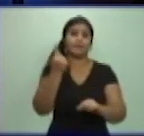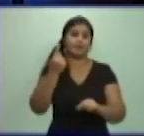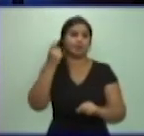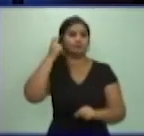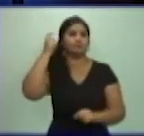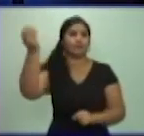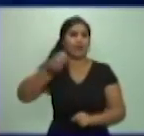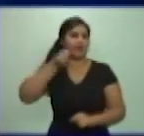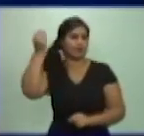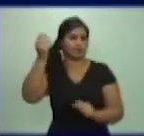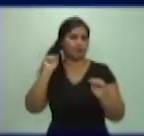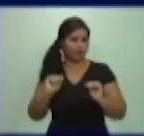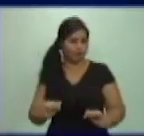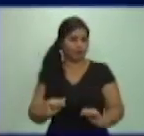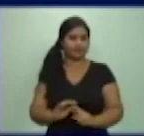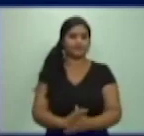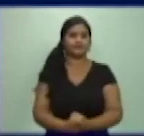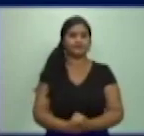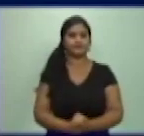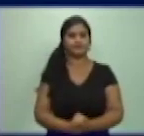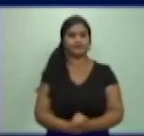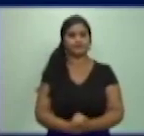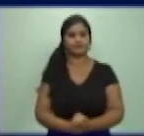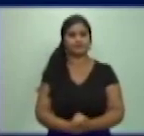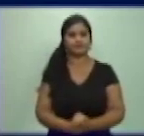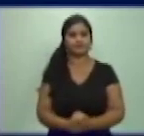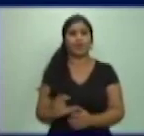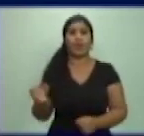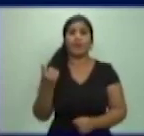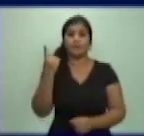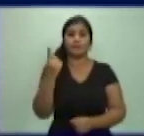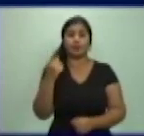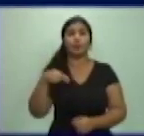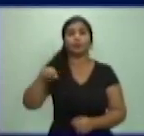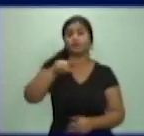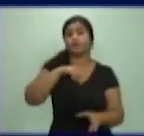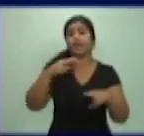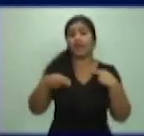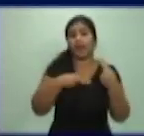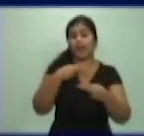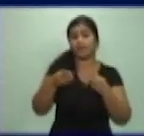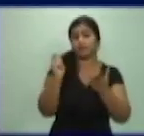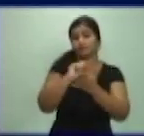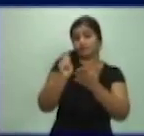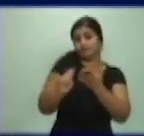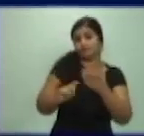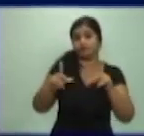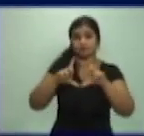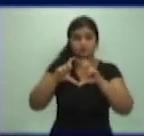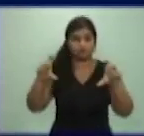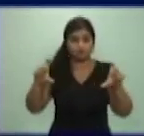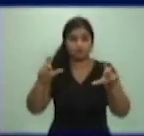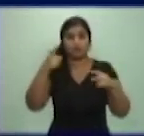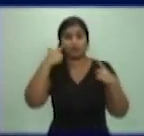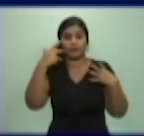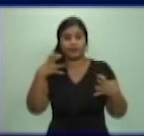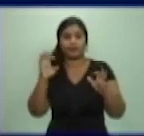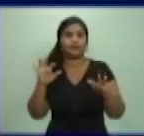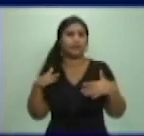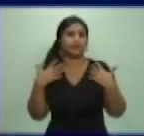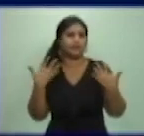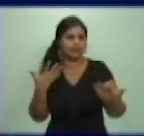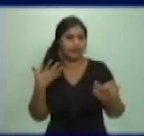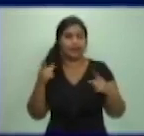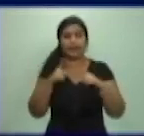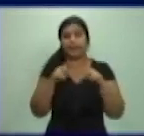dice: en primer lugar, usted para redactar tiene que tener en cuenta el ajuste al tema, por supuesto a la